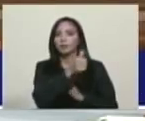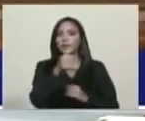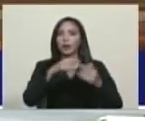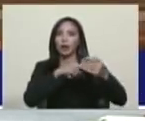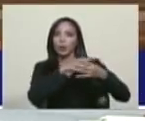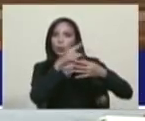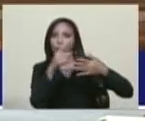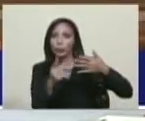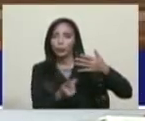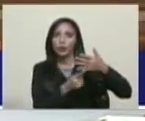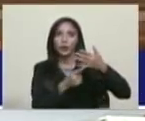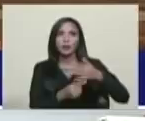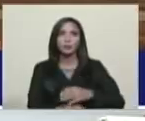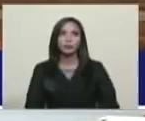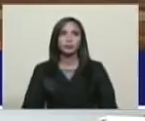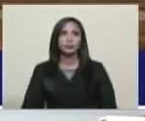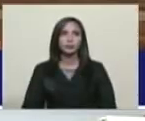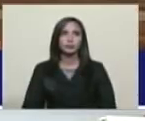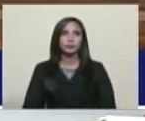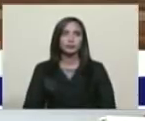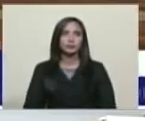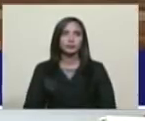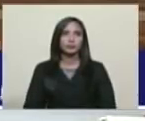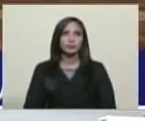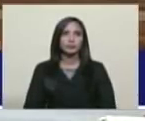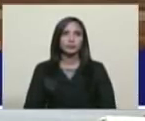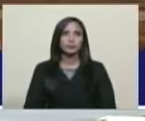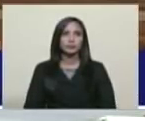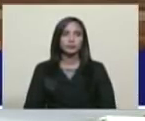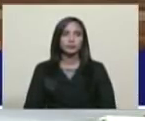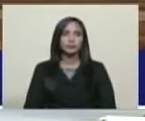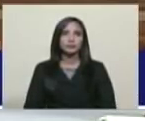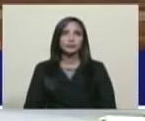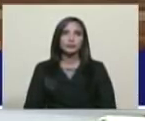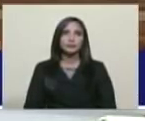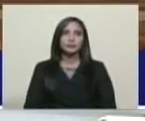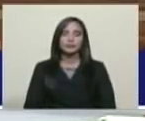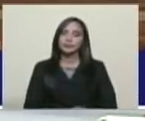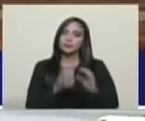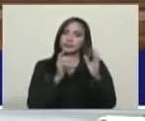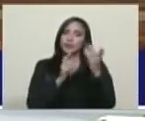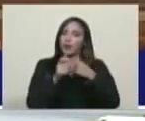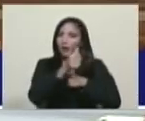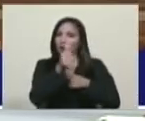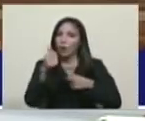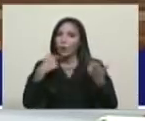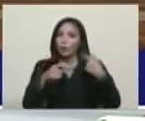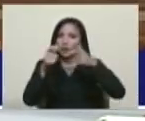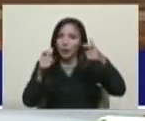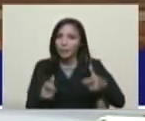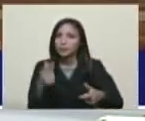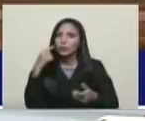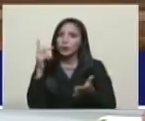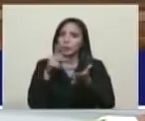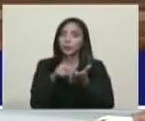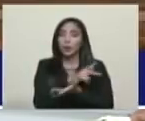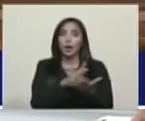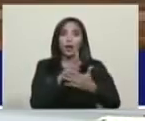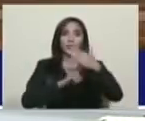también minera artesanal del Callao, a Bella Cubero, minera artesanal del municipio Piar, tres